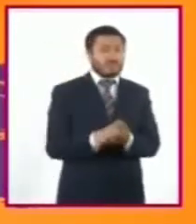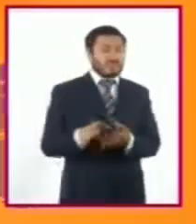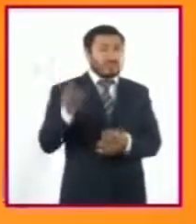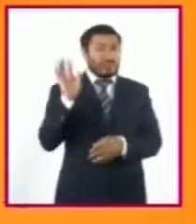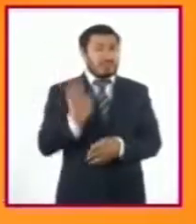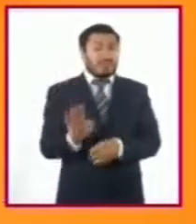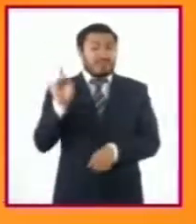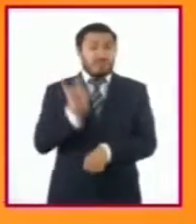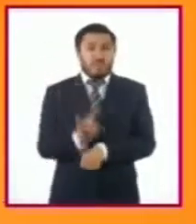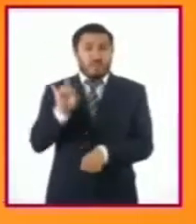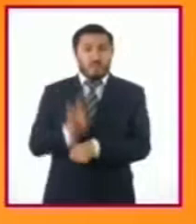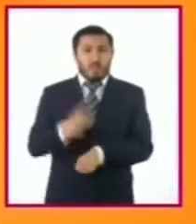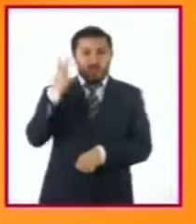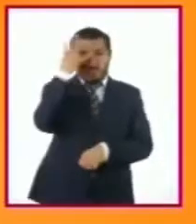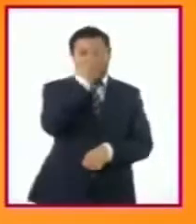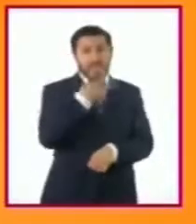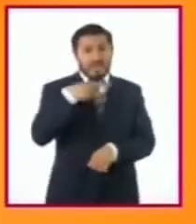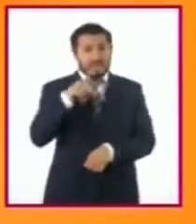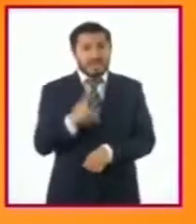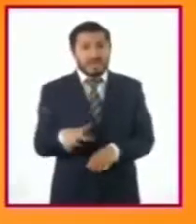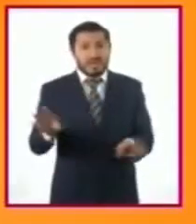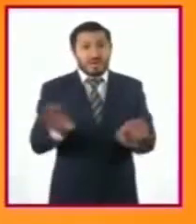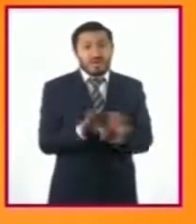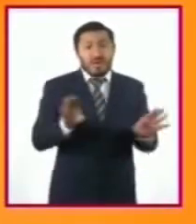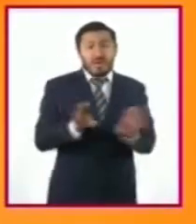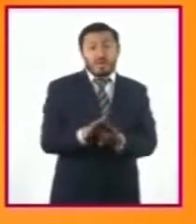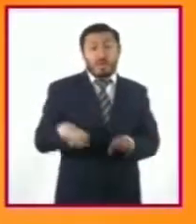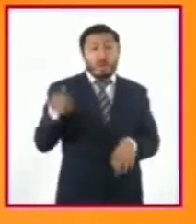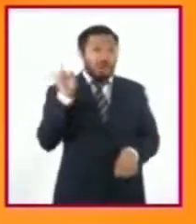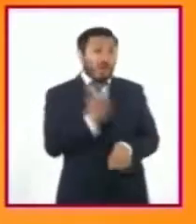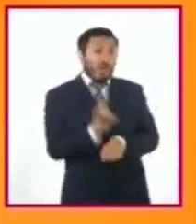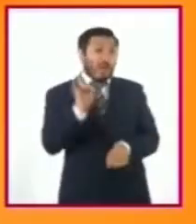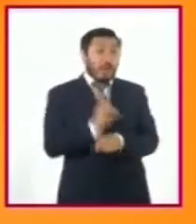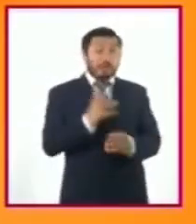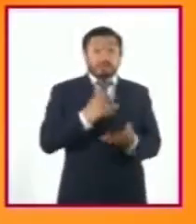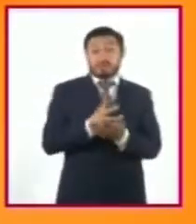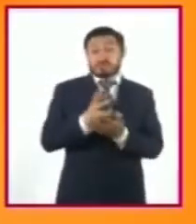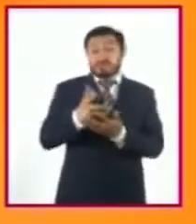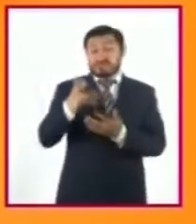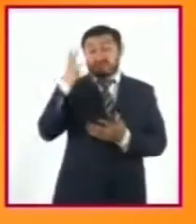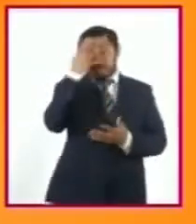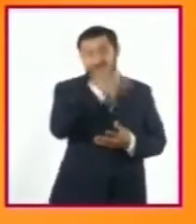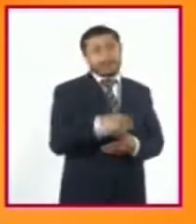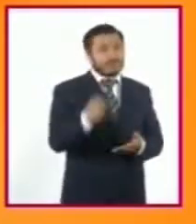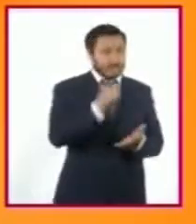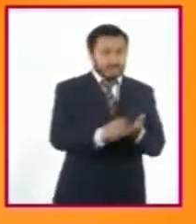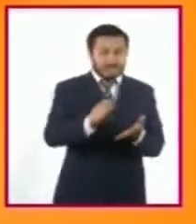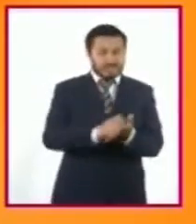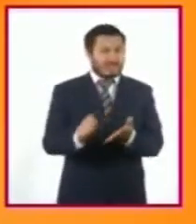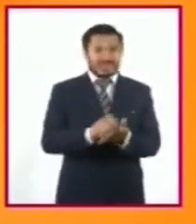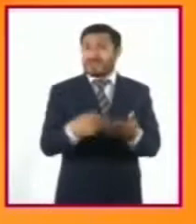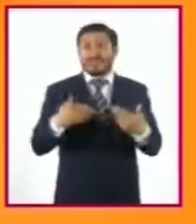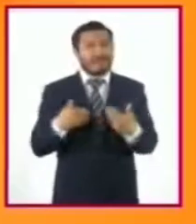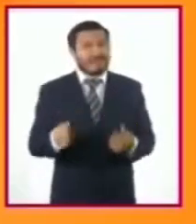belleza, aunque en realidad, por ser demasiado exagerado, el discurso escrito no se lograba comprender muy